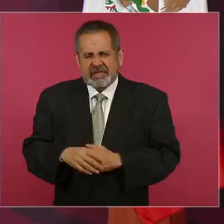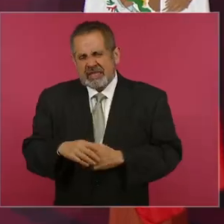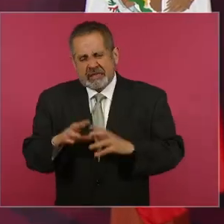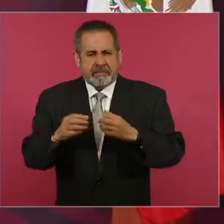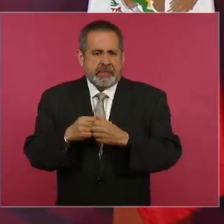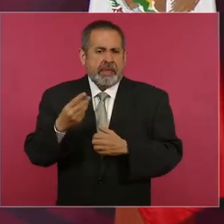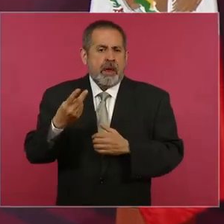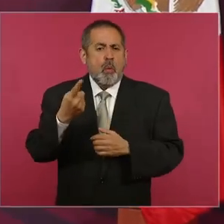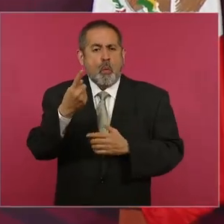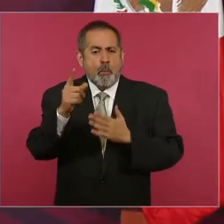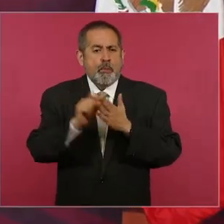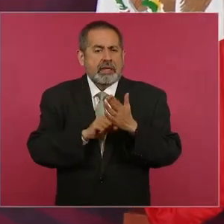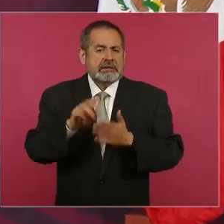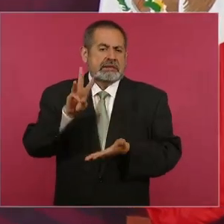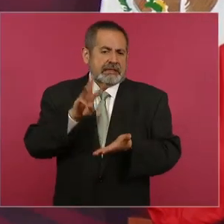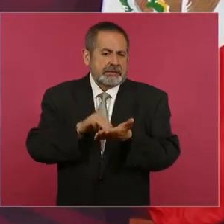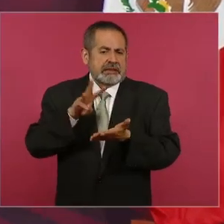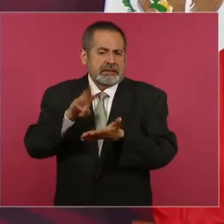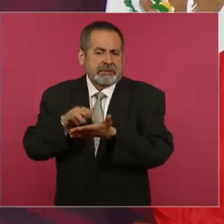3,000 mensual.